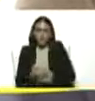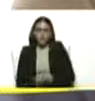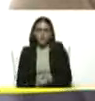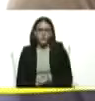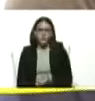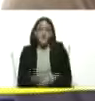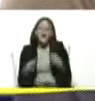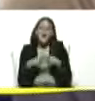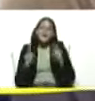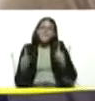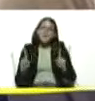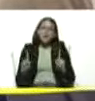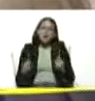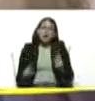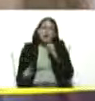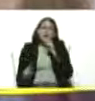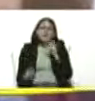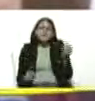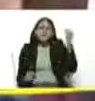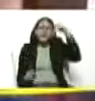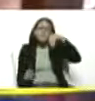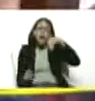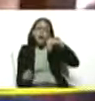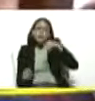Pero más difícil es administrar